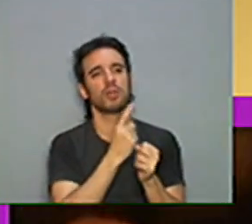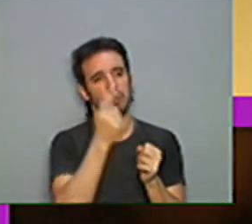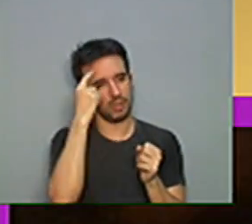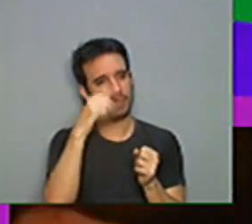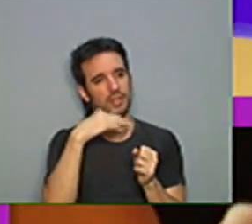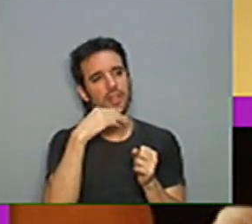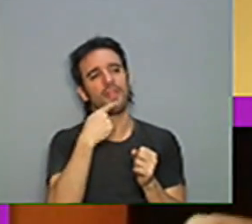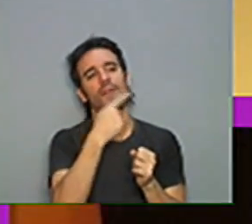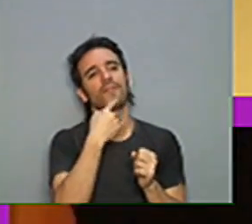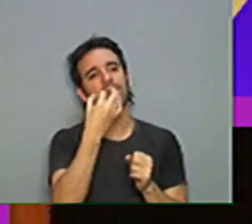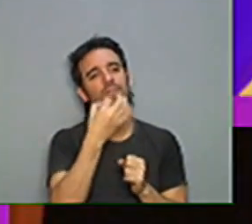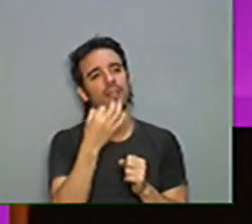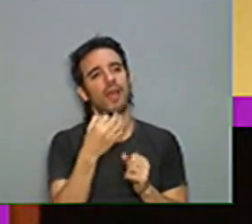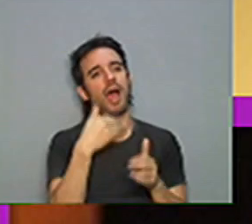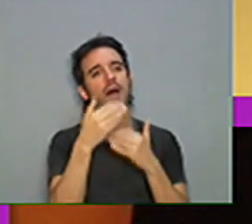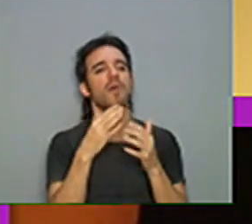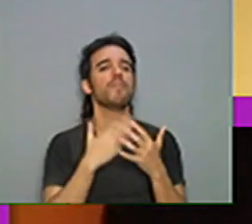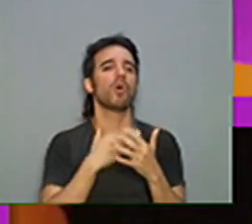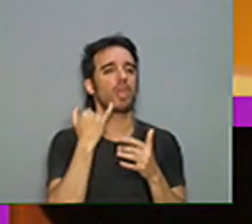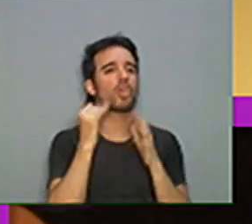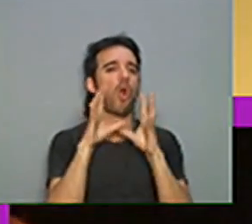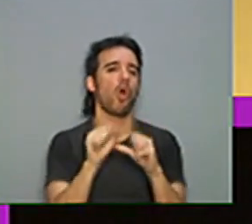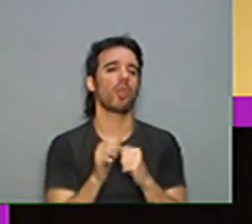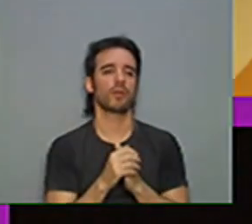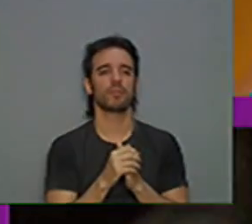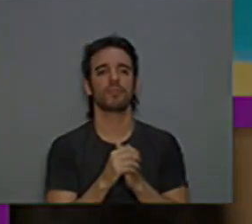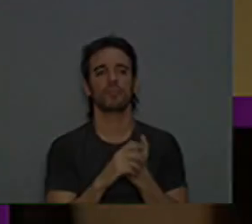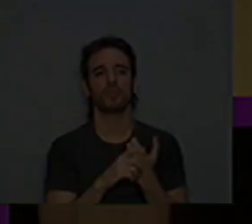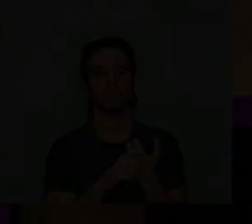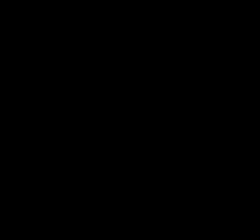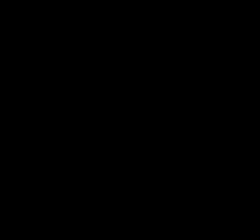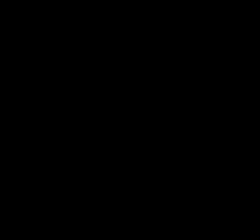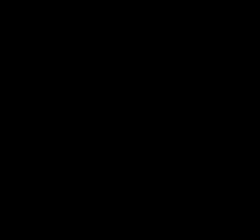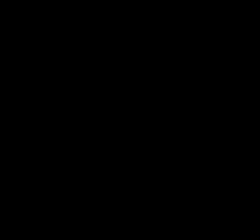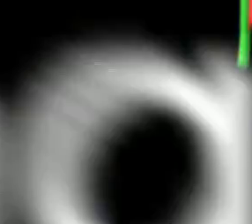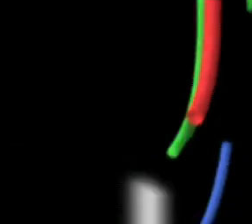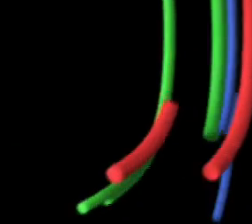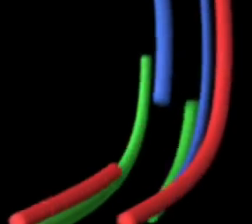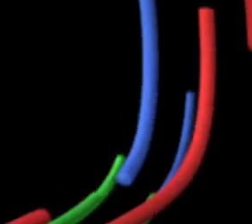diciendo que sea verdad. Es como que genera esto amor vos, y odio, me parece, en la mayoría de las personas que la siguen. Y sí, es cierto.